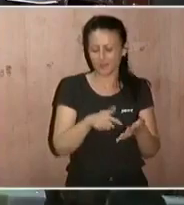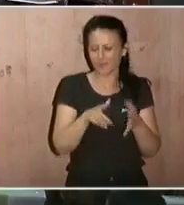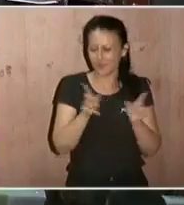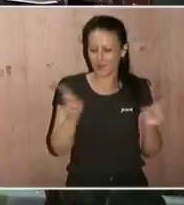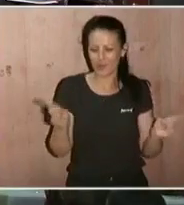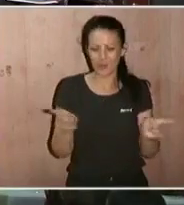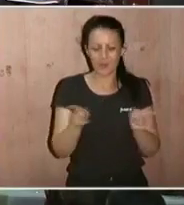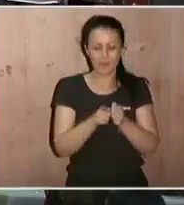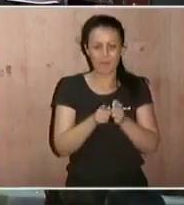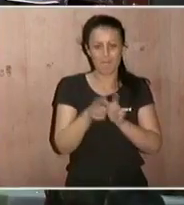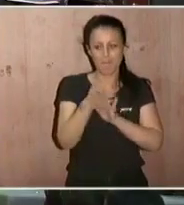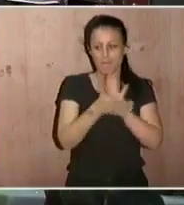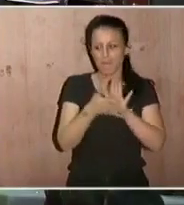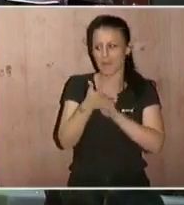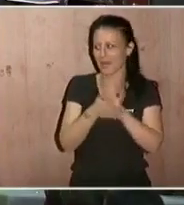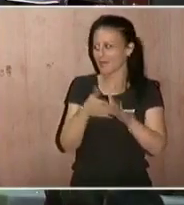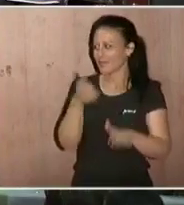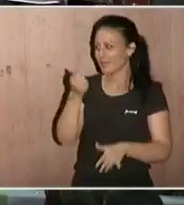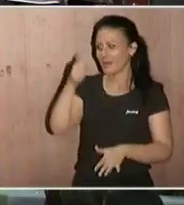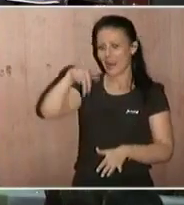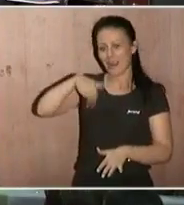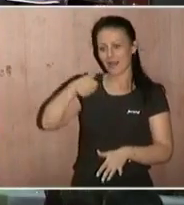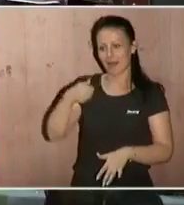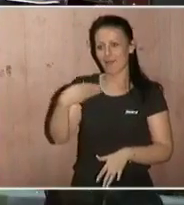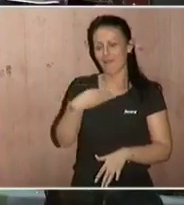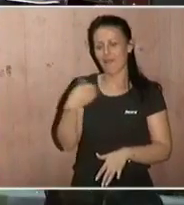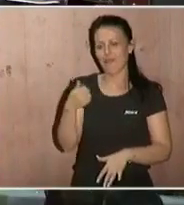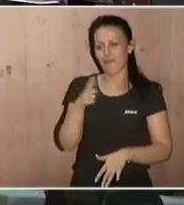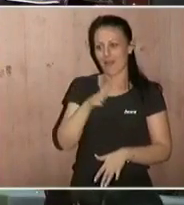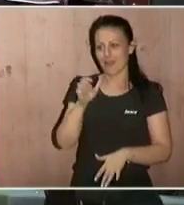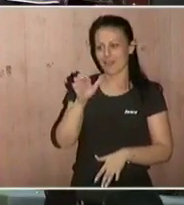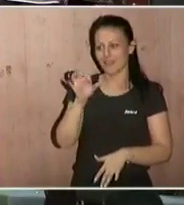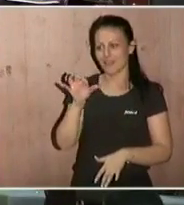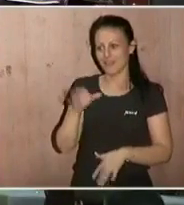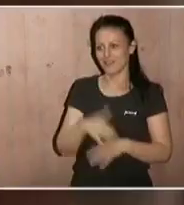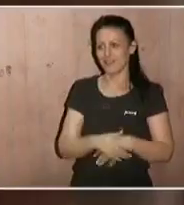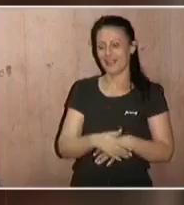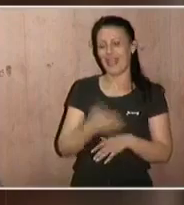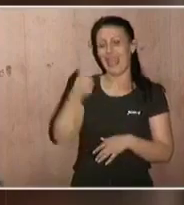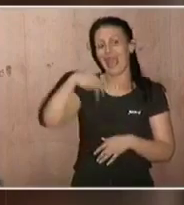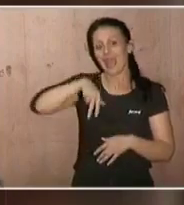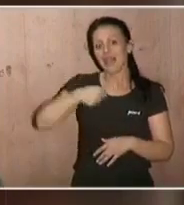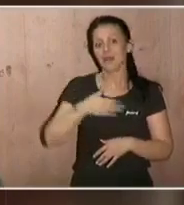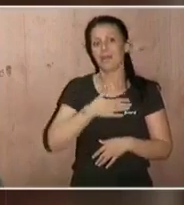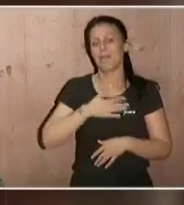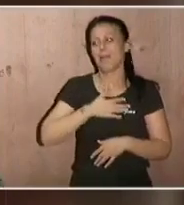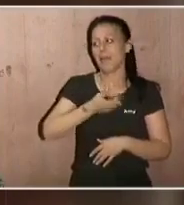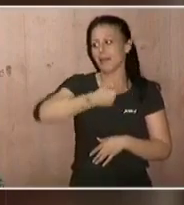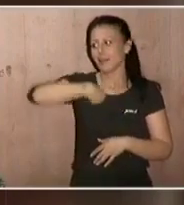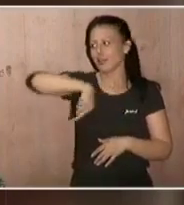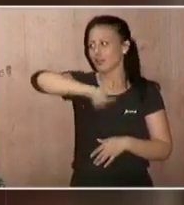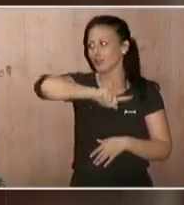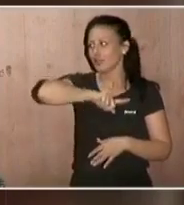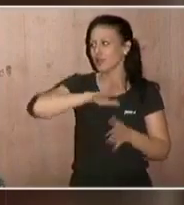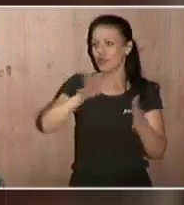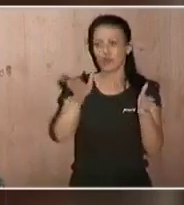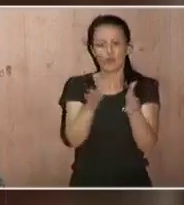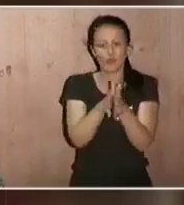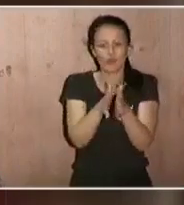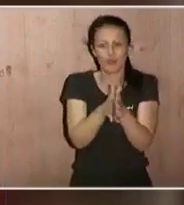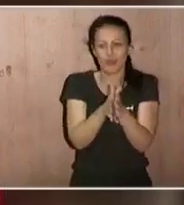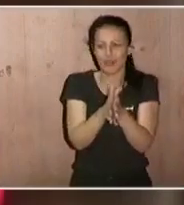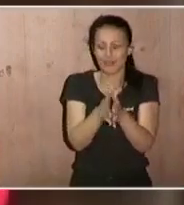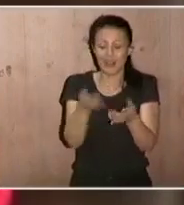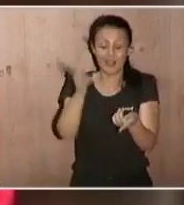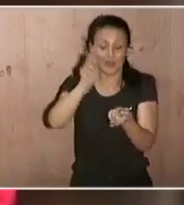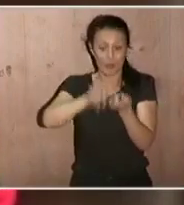emotivas palabras para Ana Vallés. Ana, para nosotros, compañera inseparable y esposa